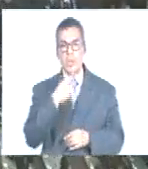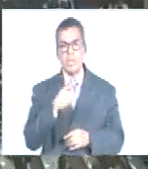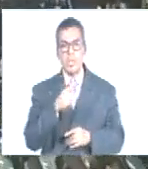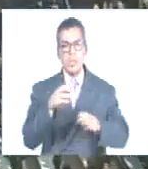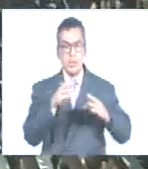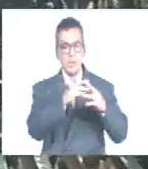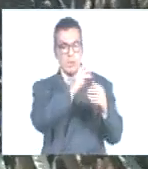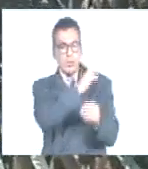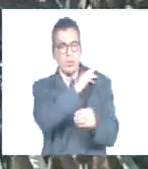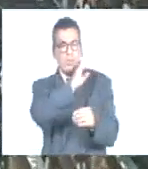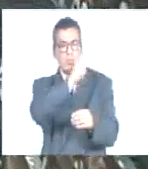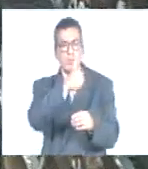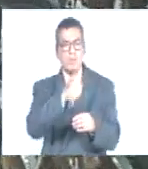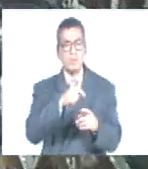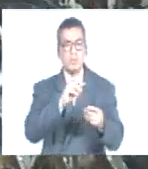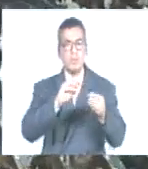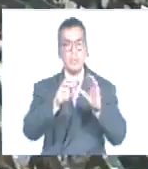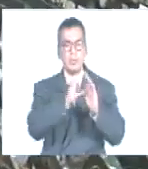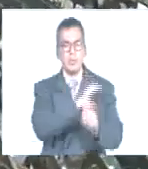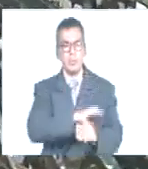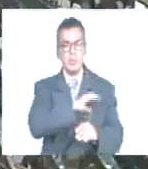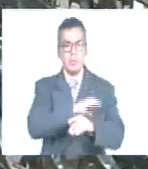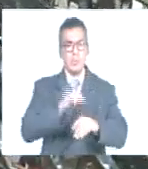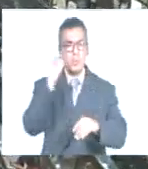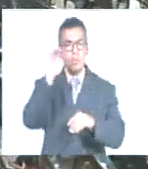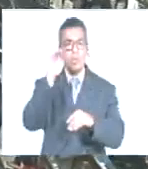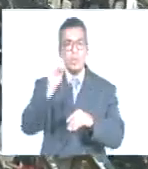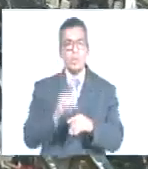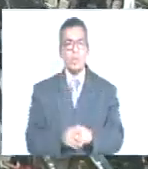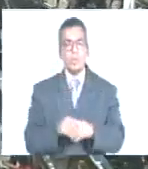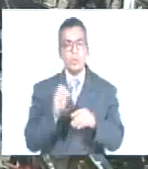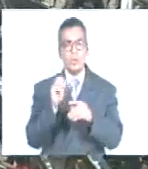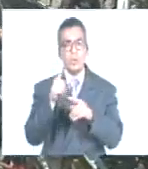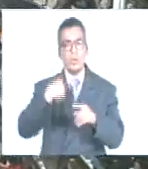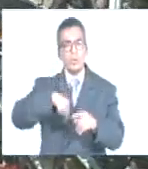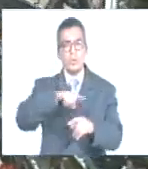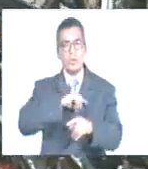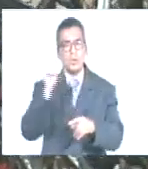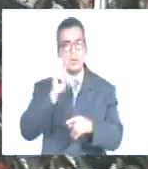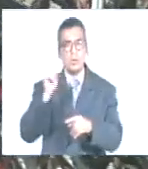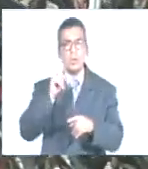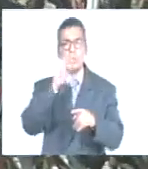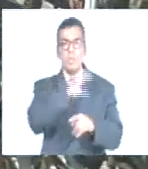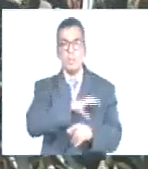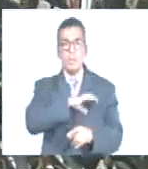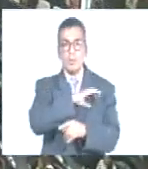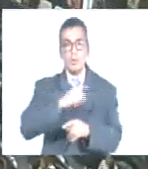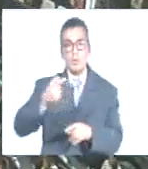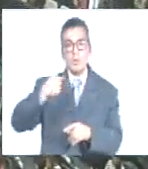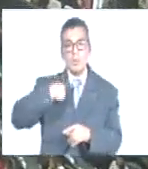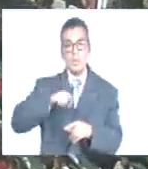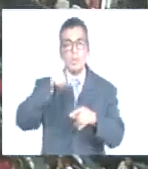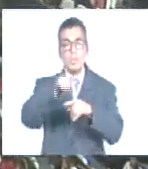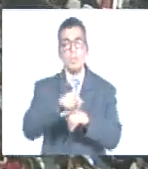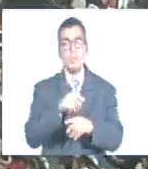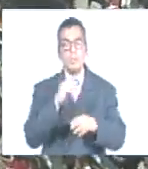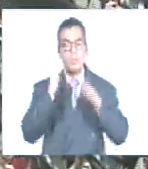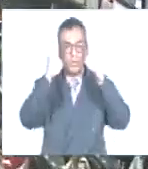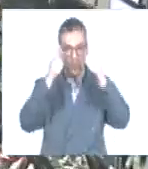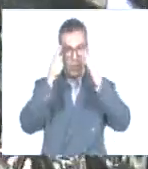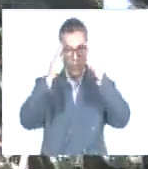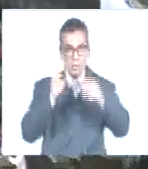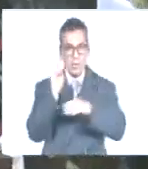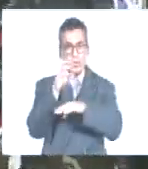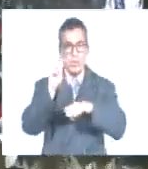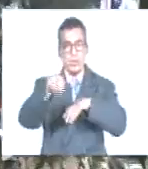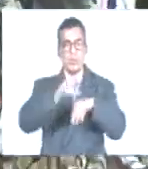Junta Directiva, se cree la Comisión de Futuro del Parlamento venezolano. Estas comisiones tienen gran pertinencia como asesoras al